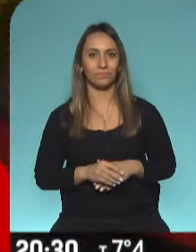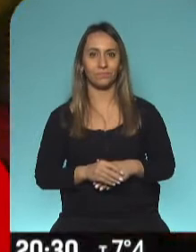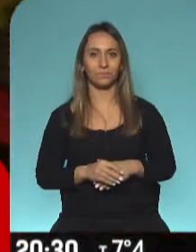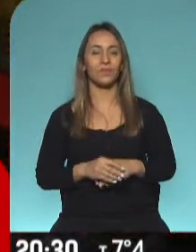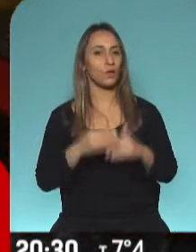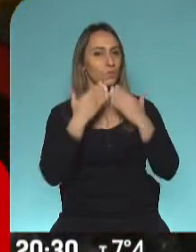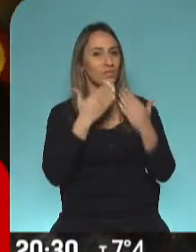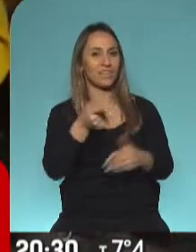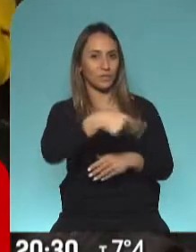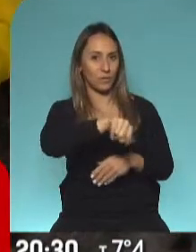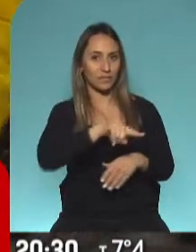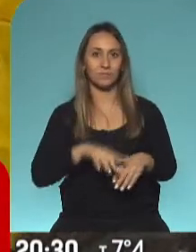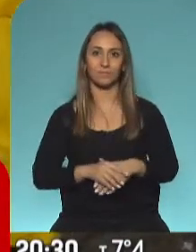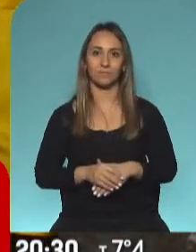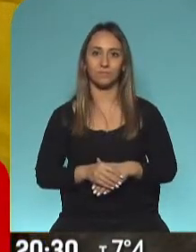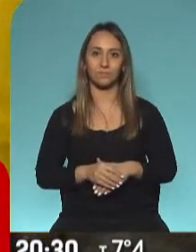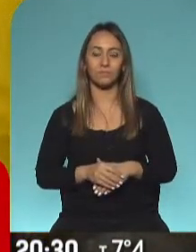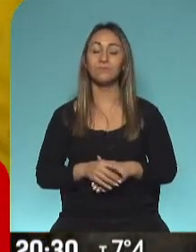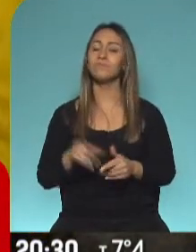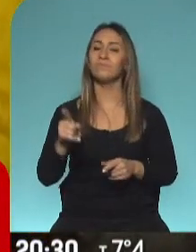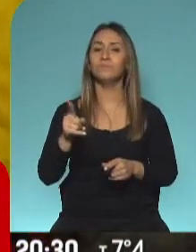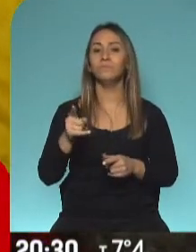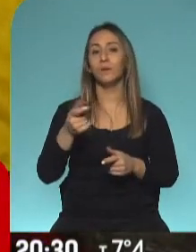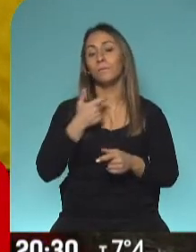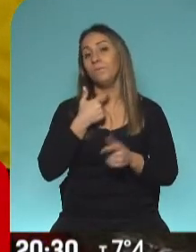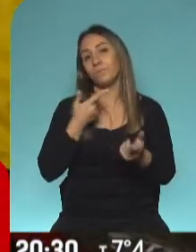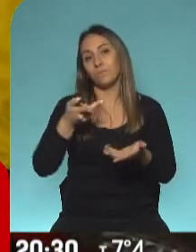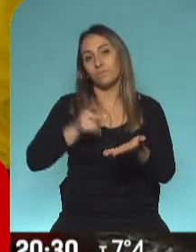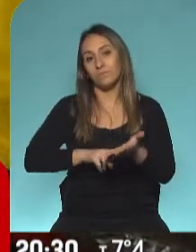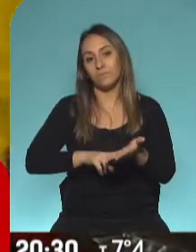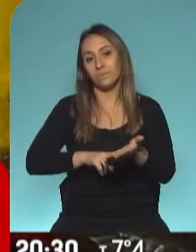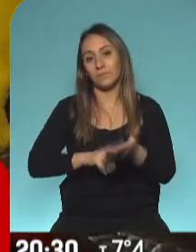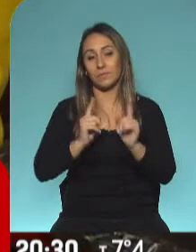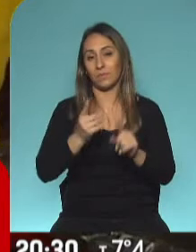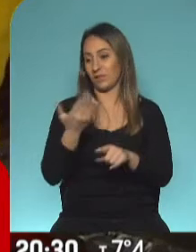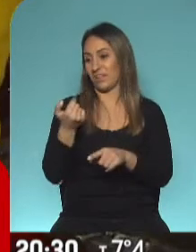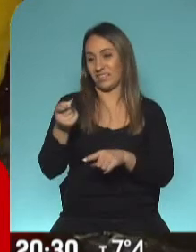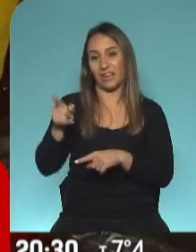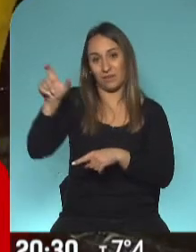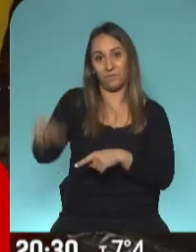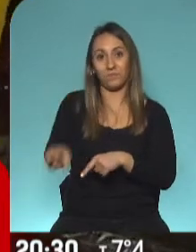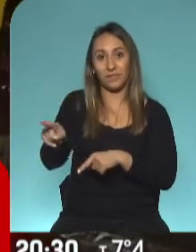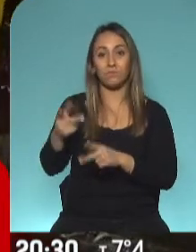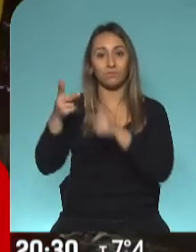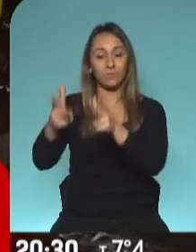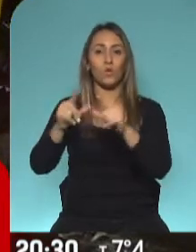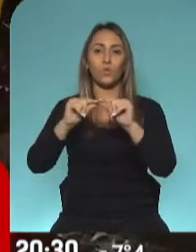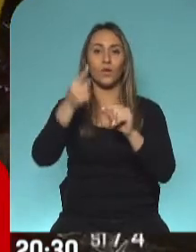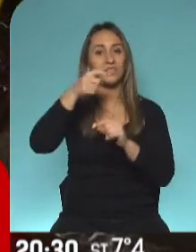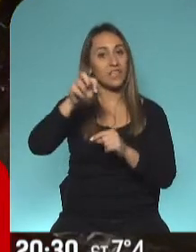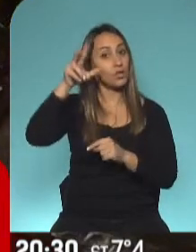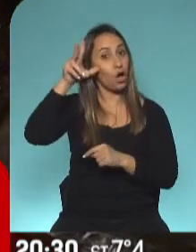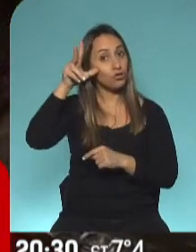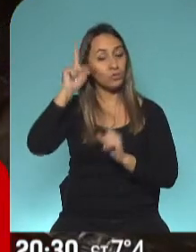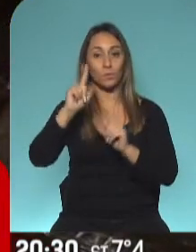muchas gracias a ustedes haría recordarles como recién lo hizo felipe miguel que es la línea 108 es la línea